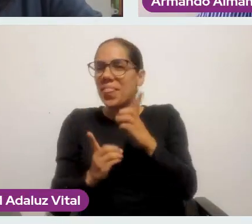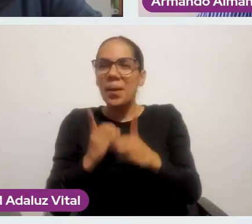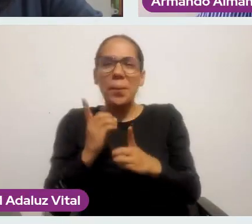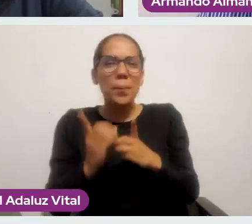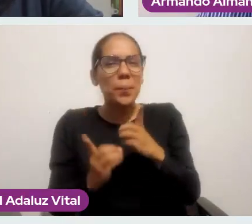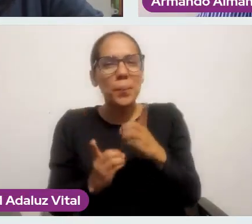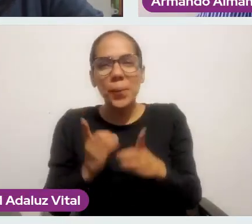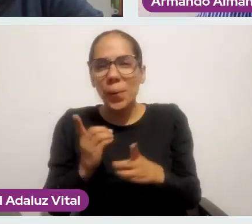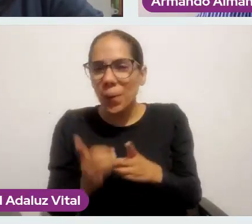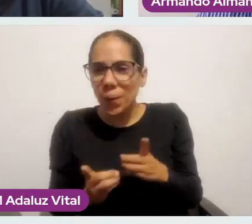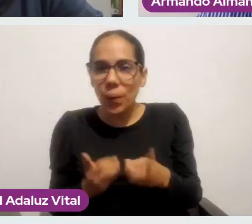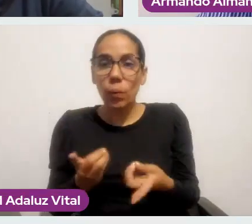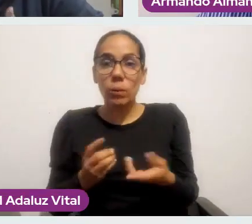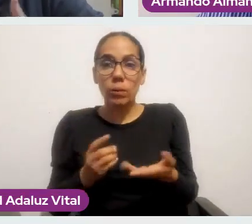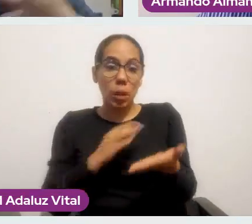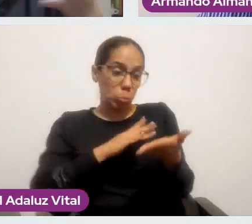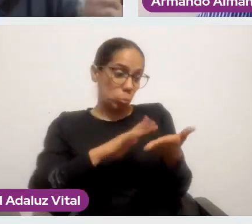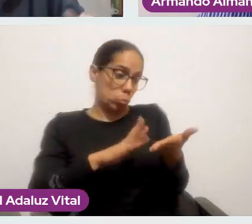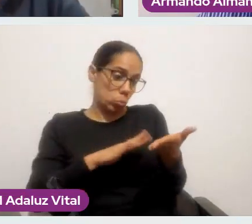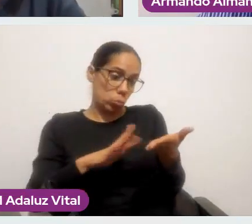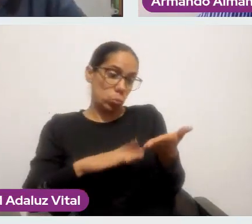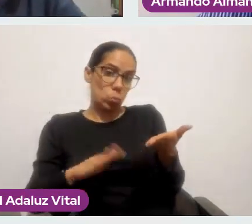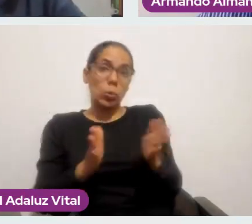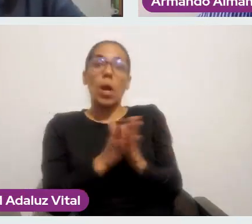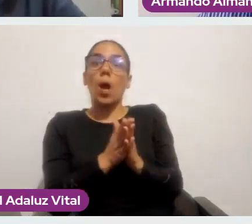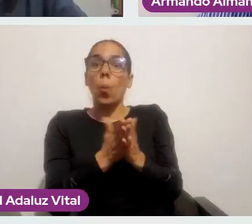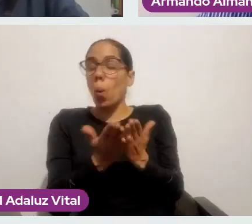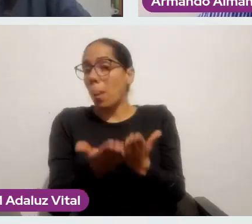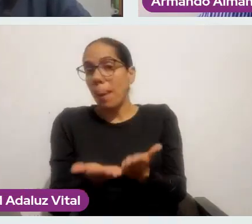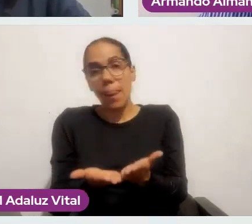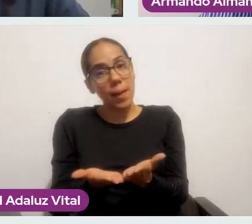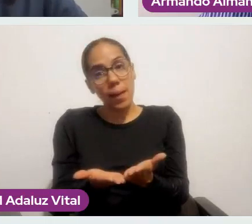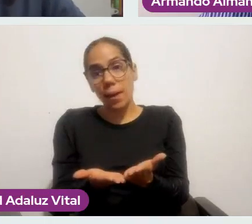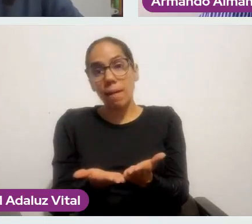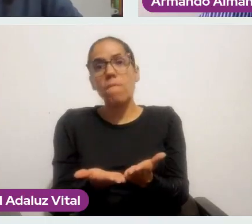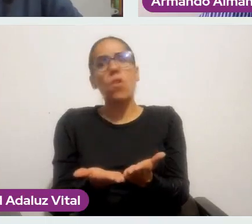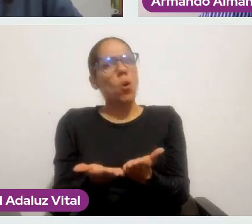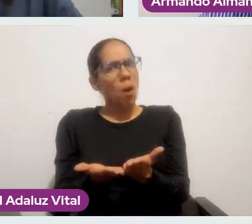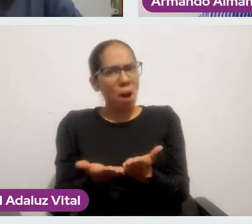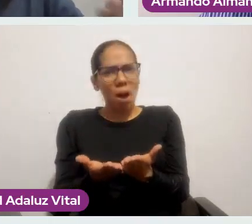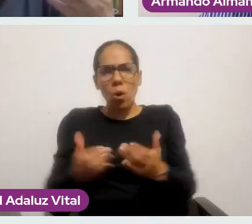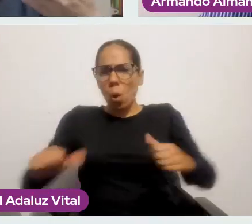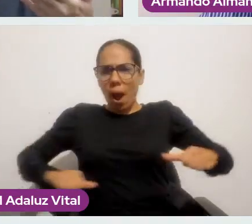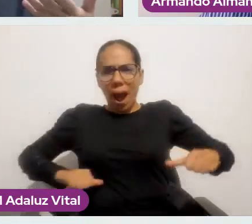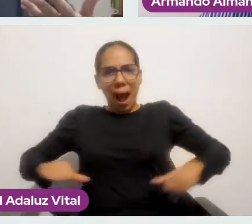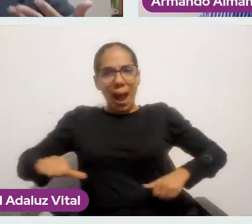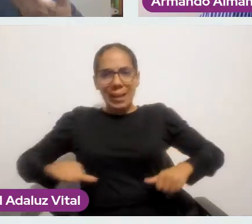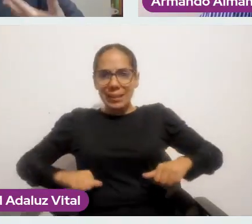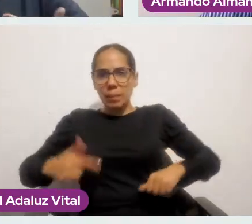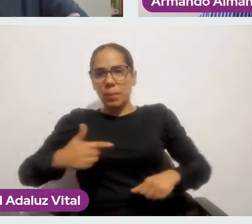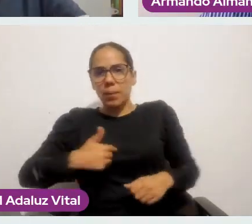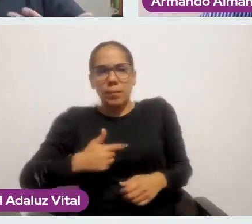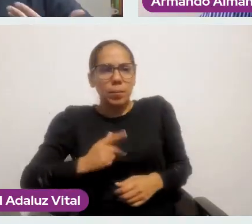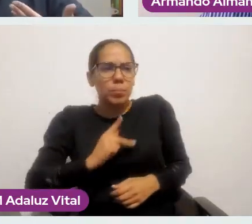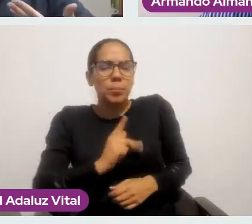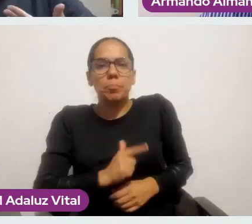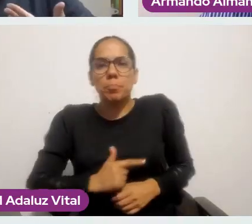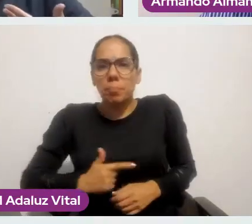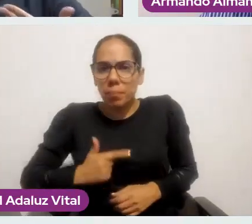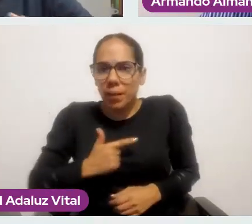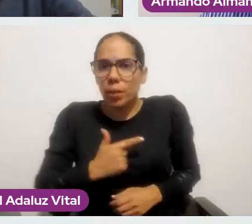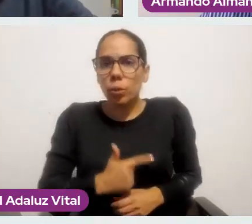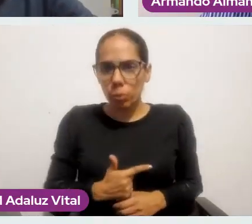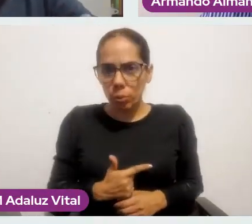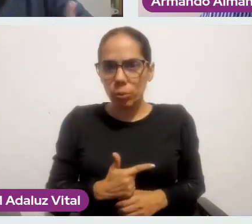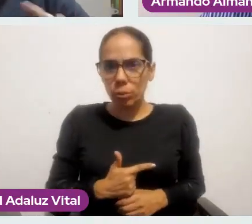leer, meditar, hacer algún pasatiempo, ¿no? Si el cuidado efectivamente debe existir